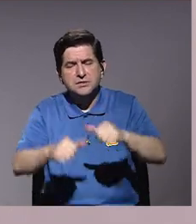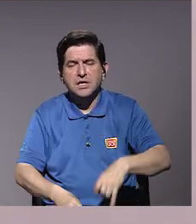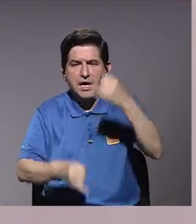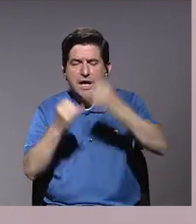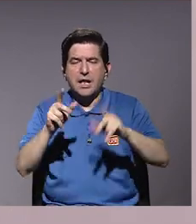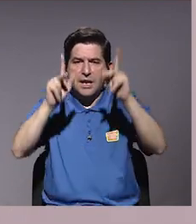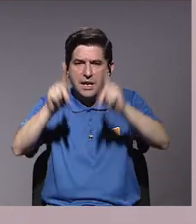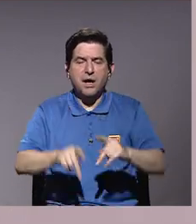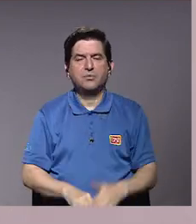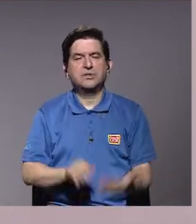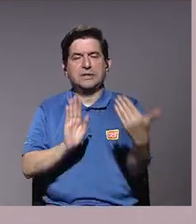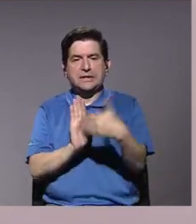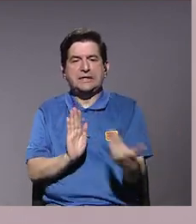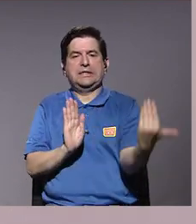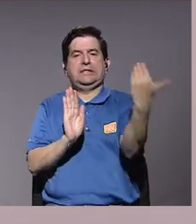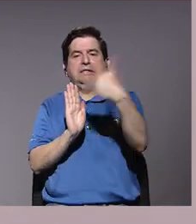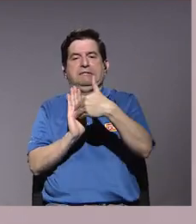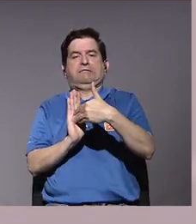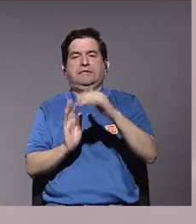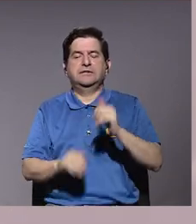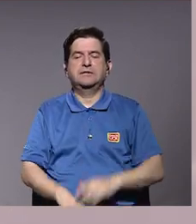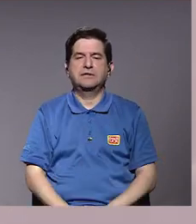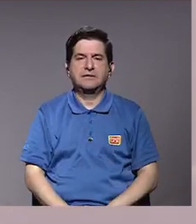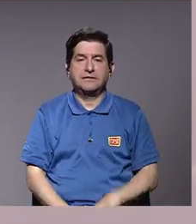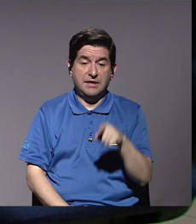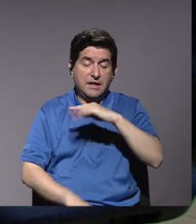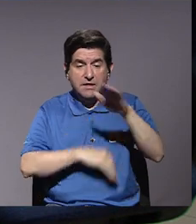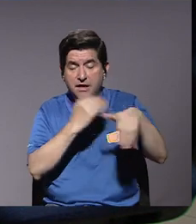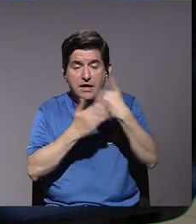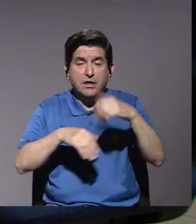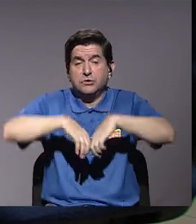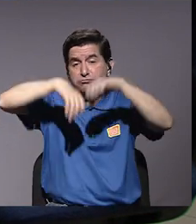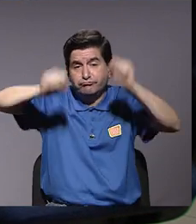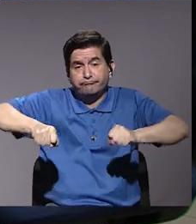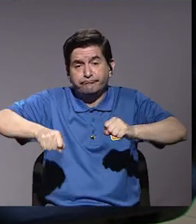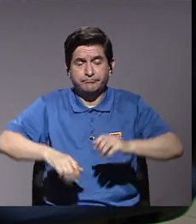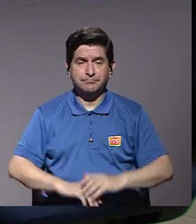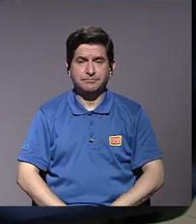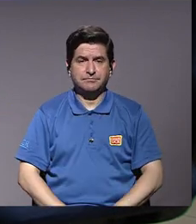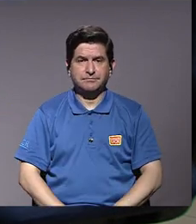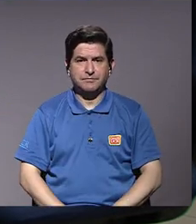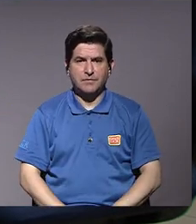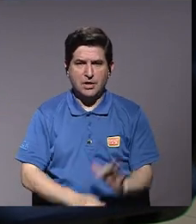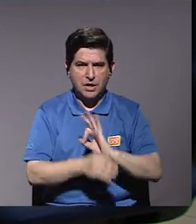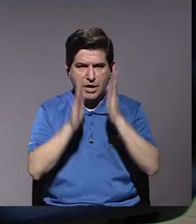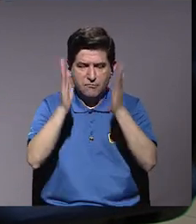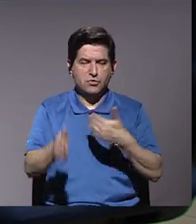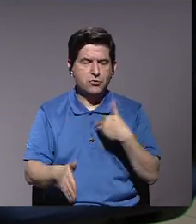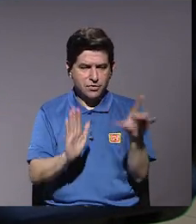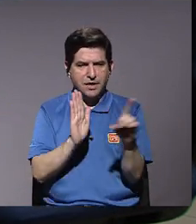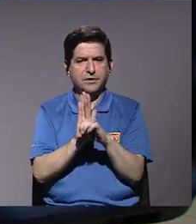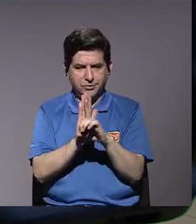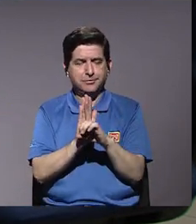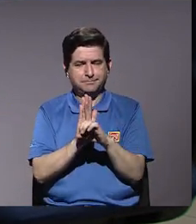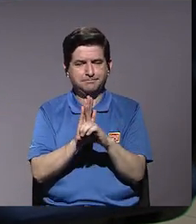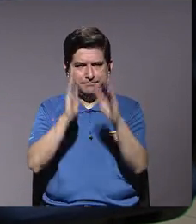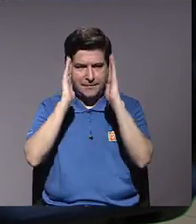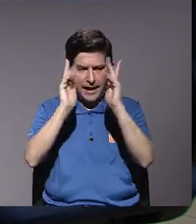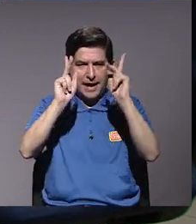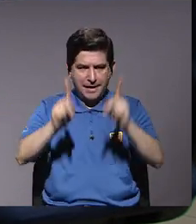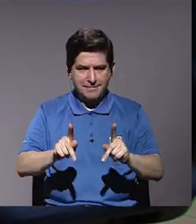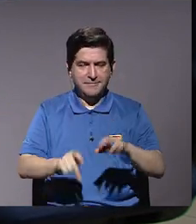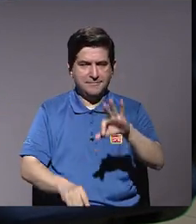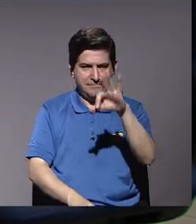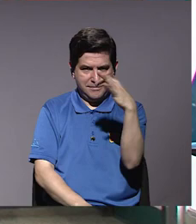uh-huh, de forma tal, uh-huh, que la última persona es la que va a salir perjudicada en todo este sistema, ¿verdad? Uh-huh. Entonces, el funcionario tiene